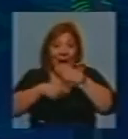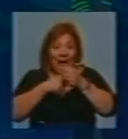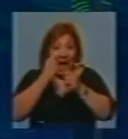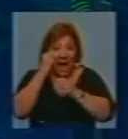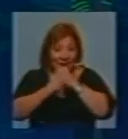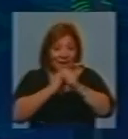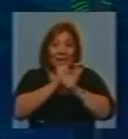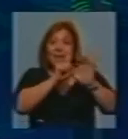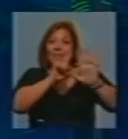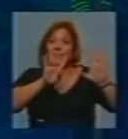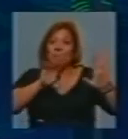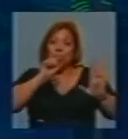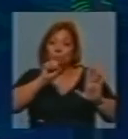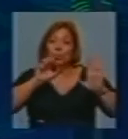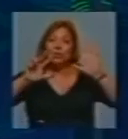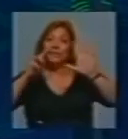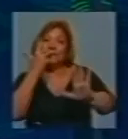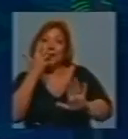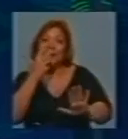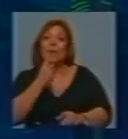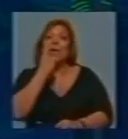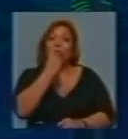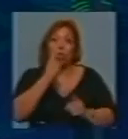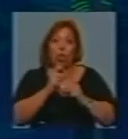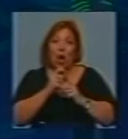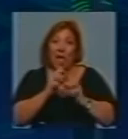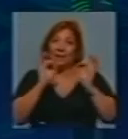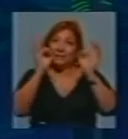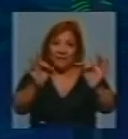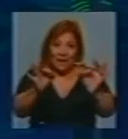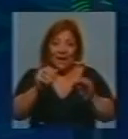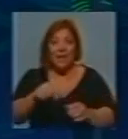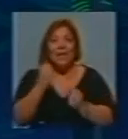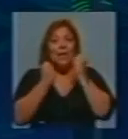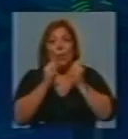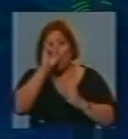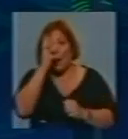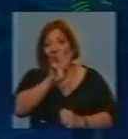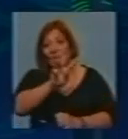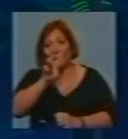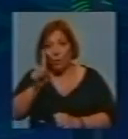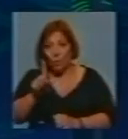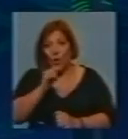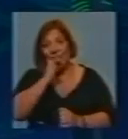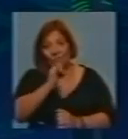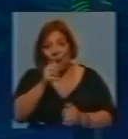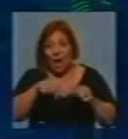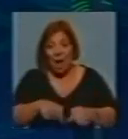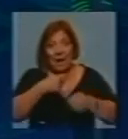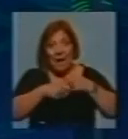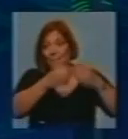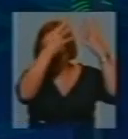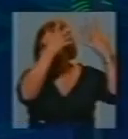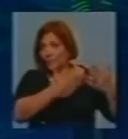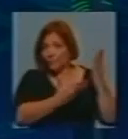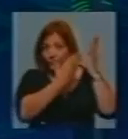los 19,83 pesos por dólar. La información económica la aporta el Instituto Uruguay 21. Vemos ahora la